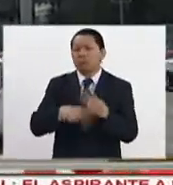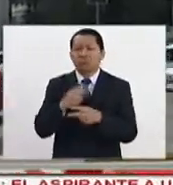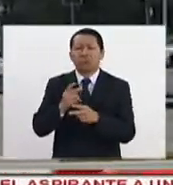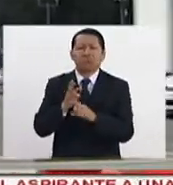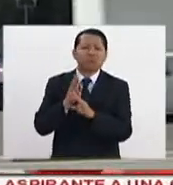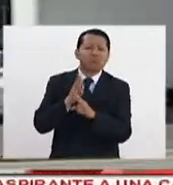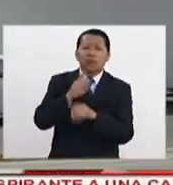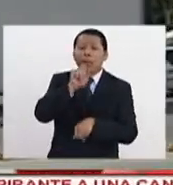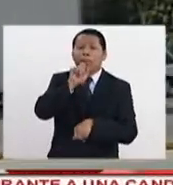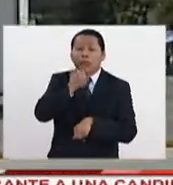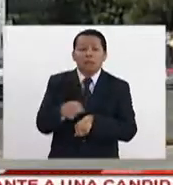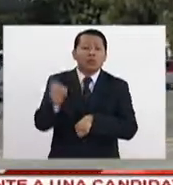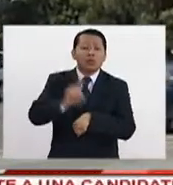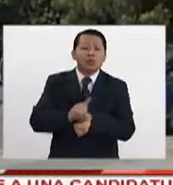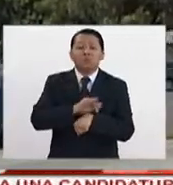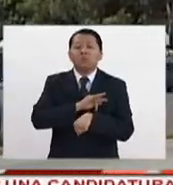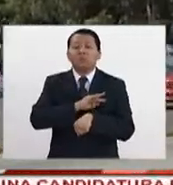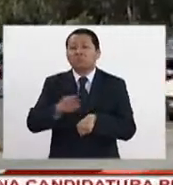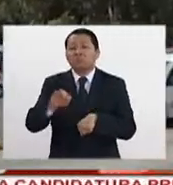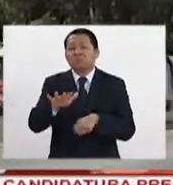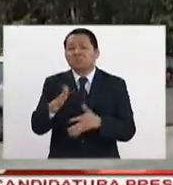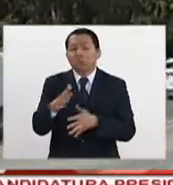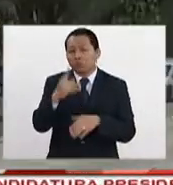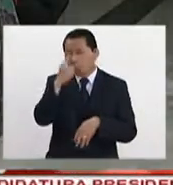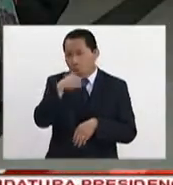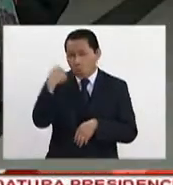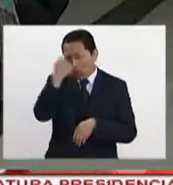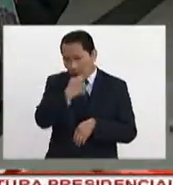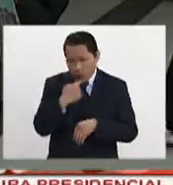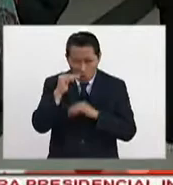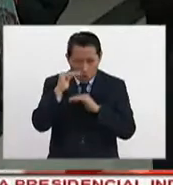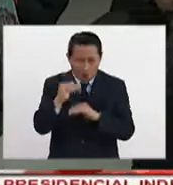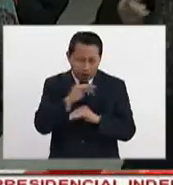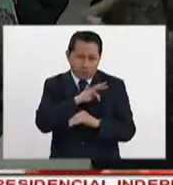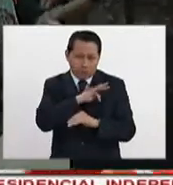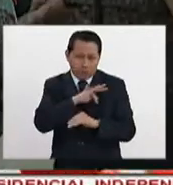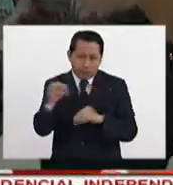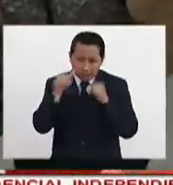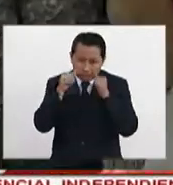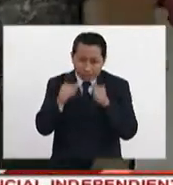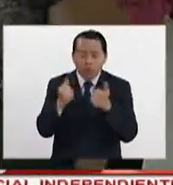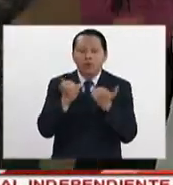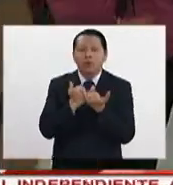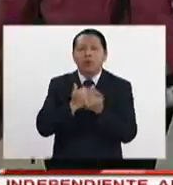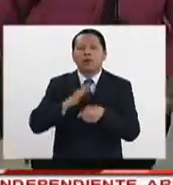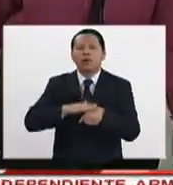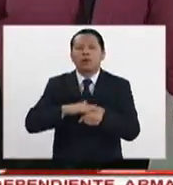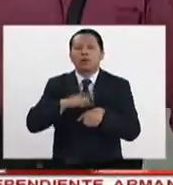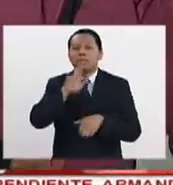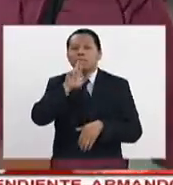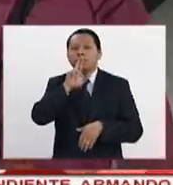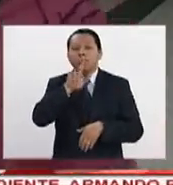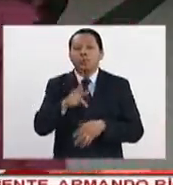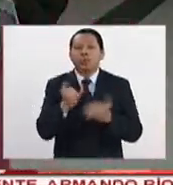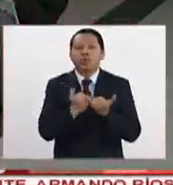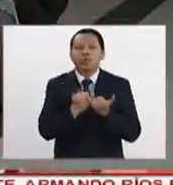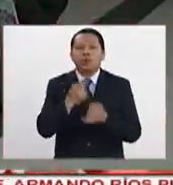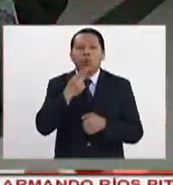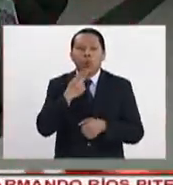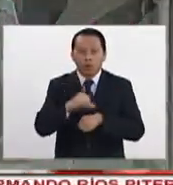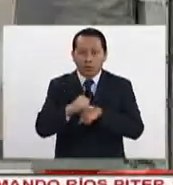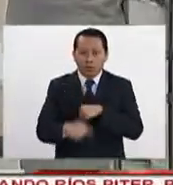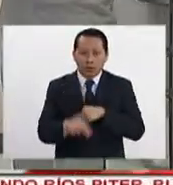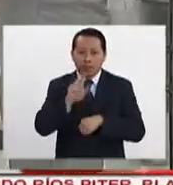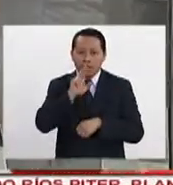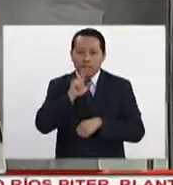atendida el mismo día en menos de una hora. Estamos usando de manera más eficiente nuestros quirófanos. Antes